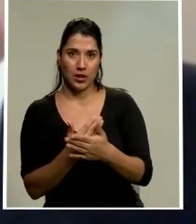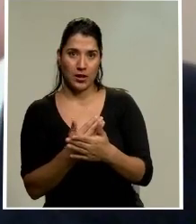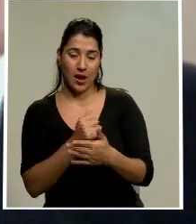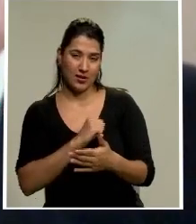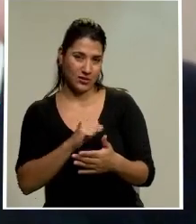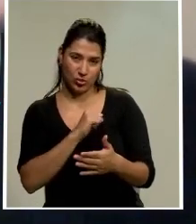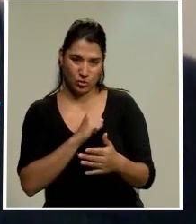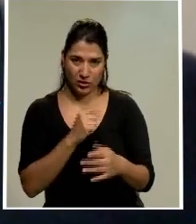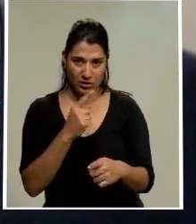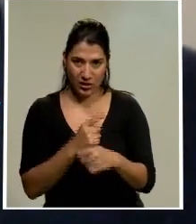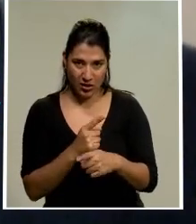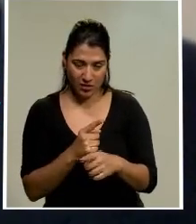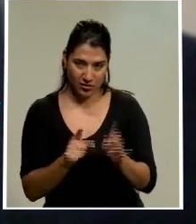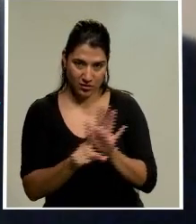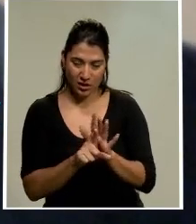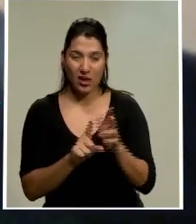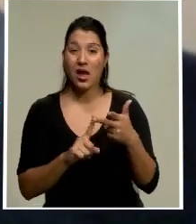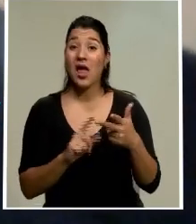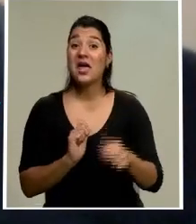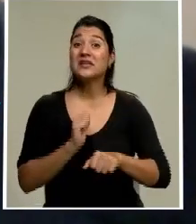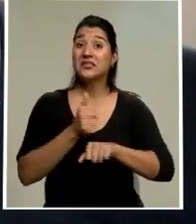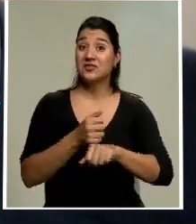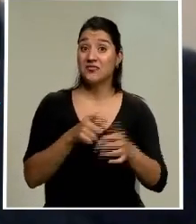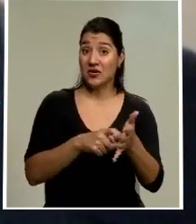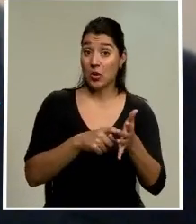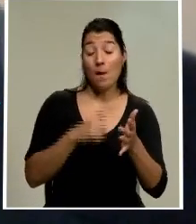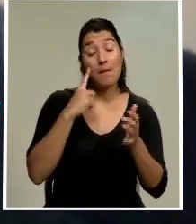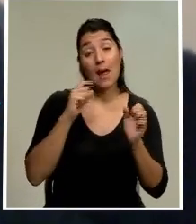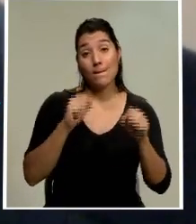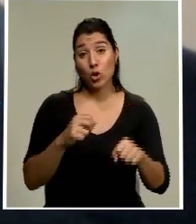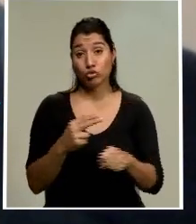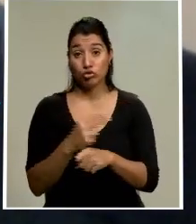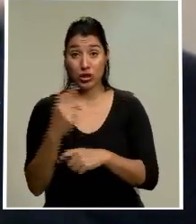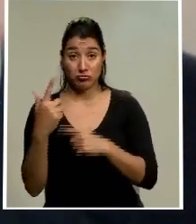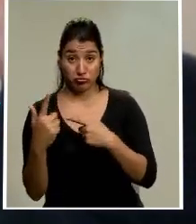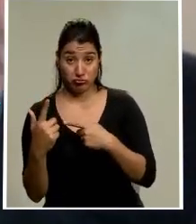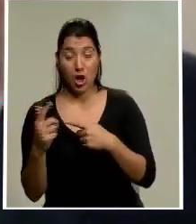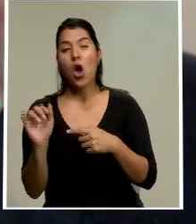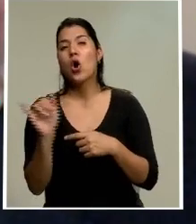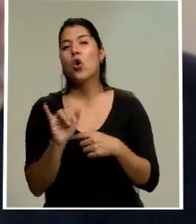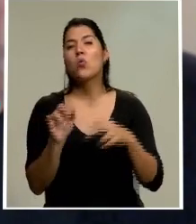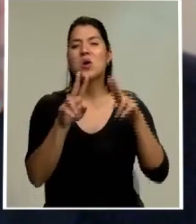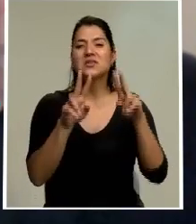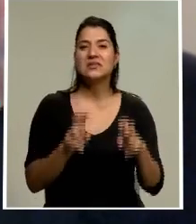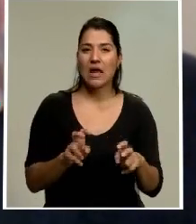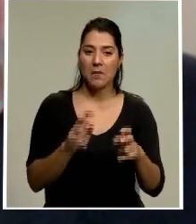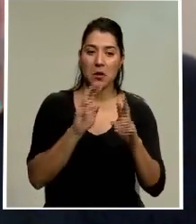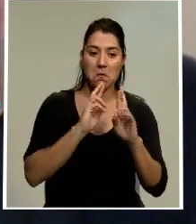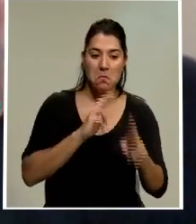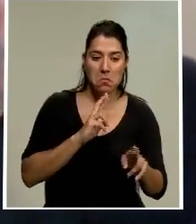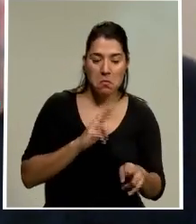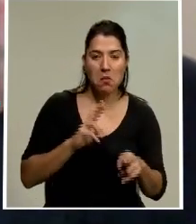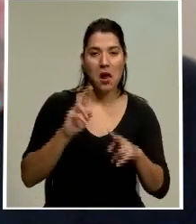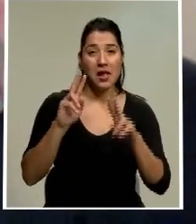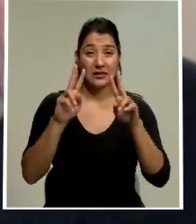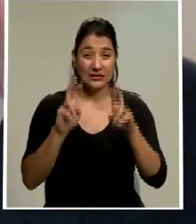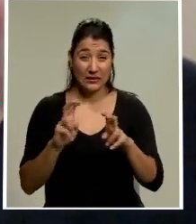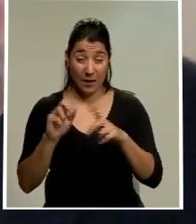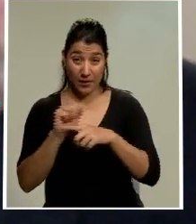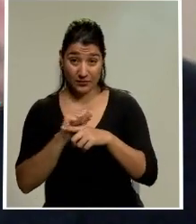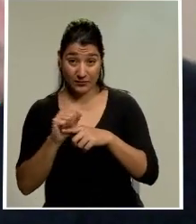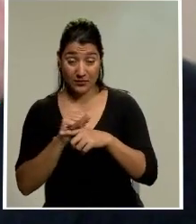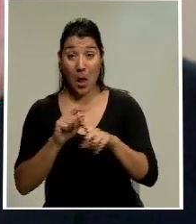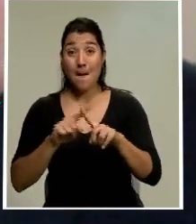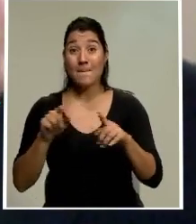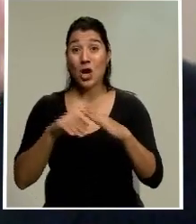se establece requisitos como exámenes teóricos y prácticos, pero en Costa Rica en el año